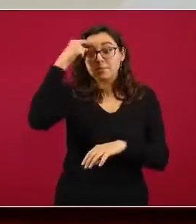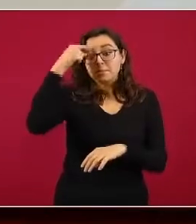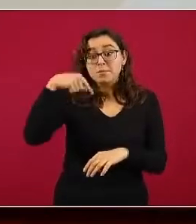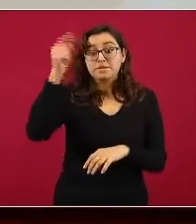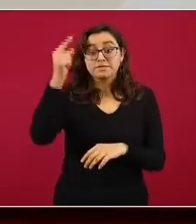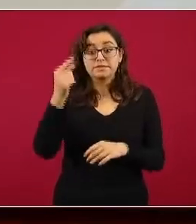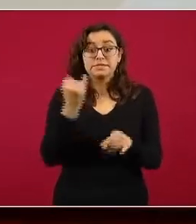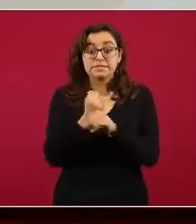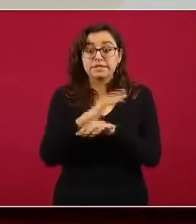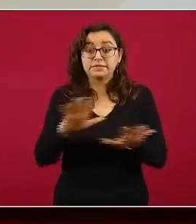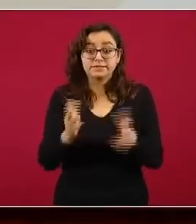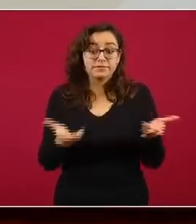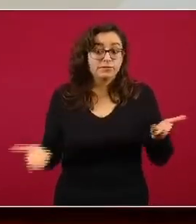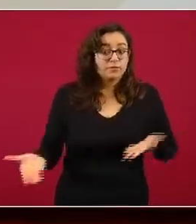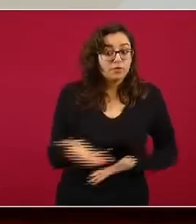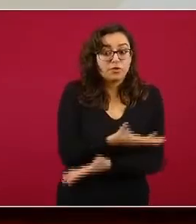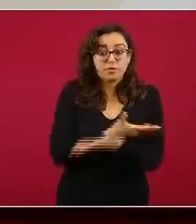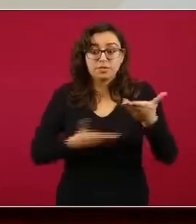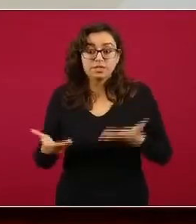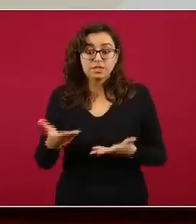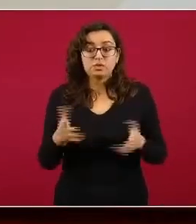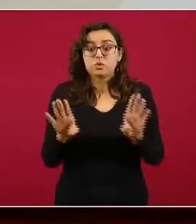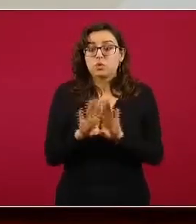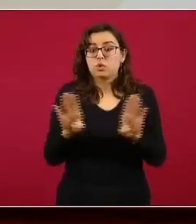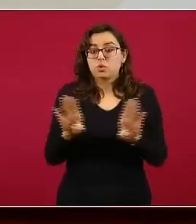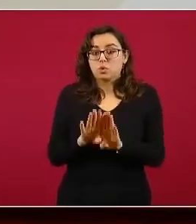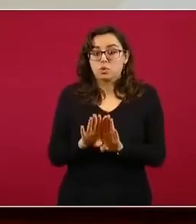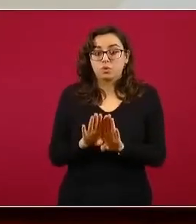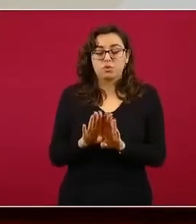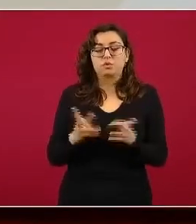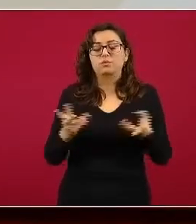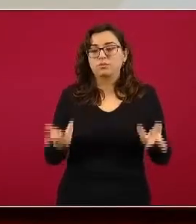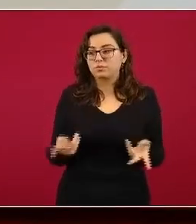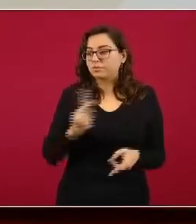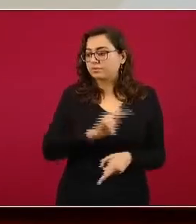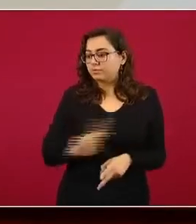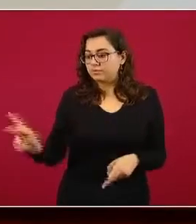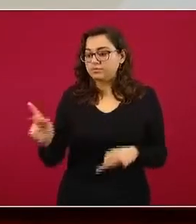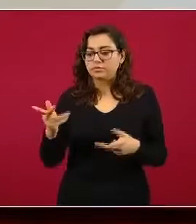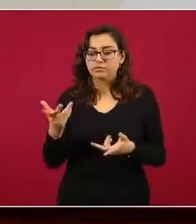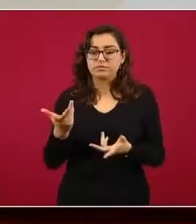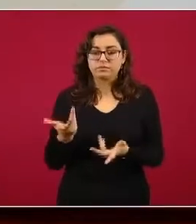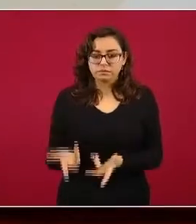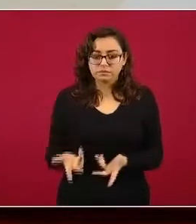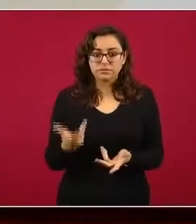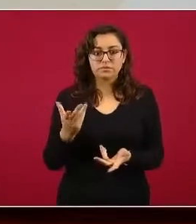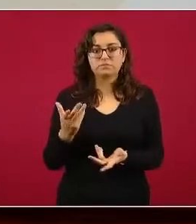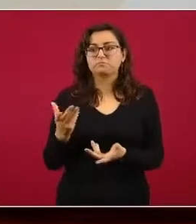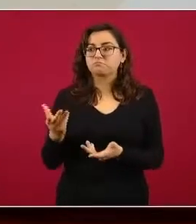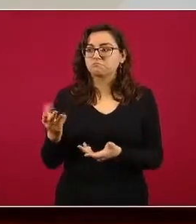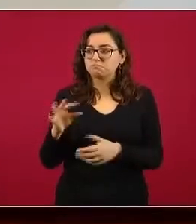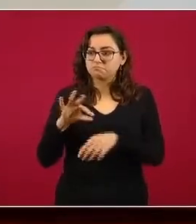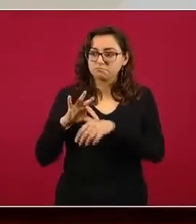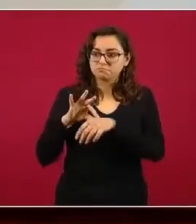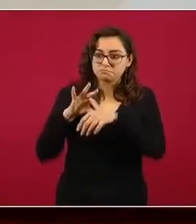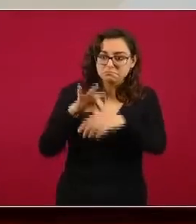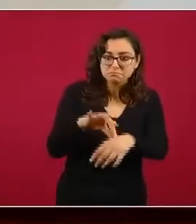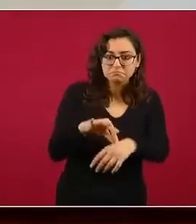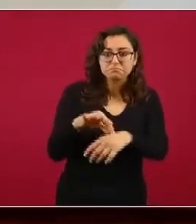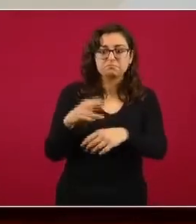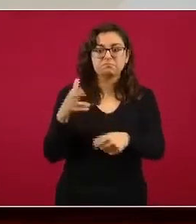este intercambio de pacientes y que en su momento todos puedan tener acceso a todas las camas disponibles en